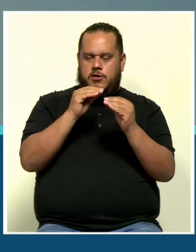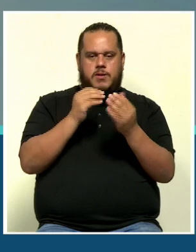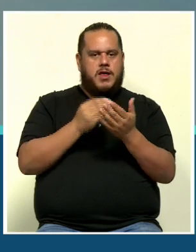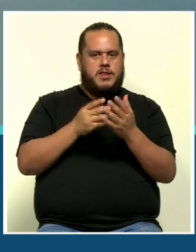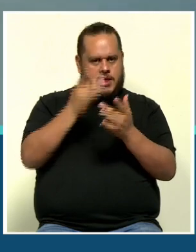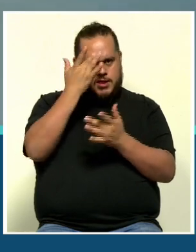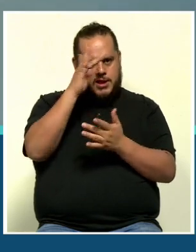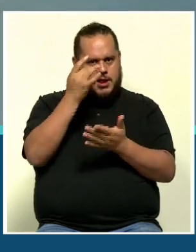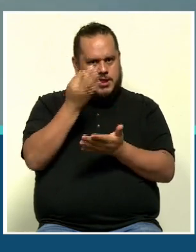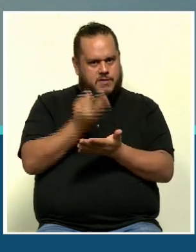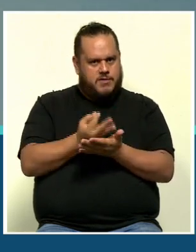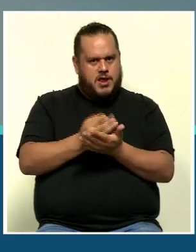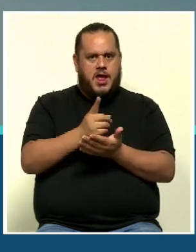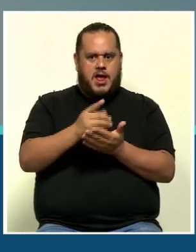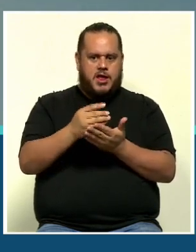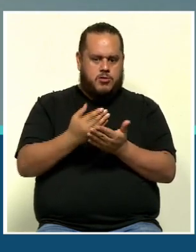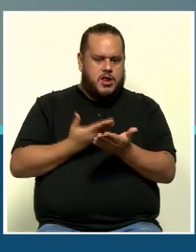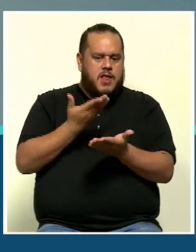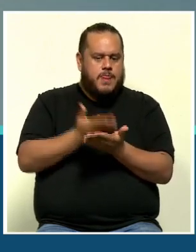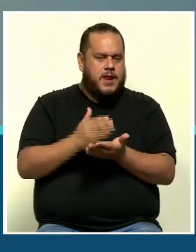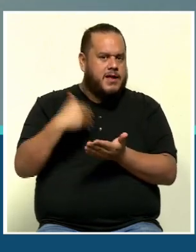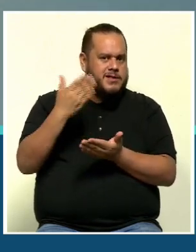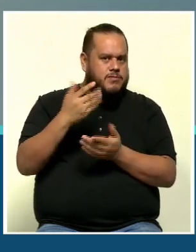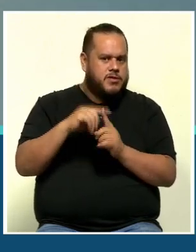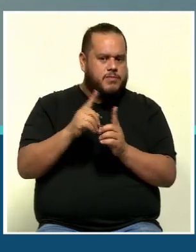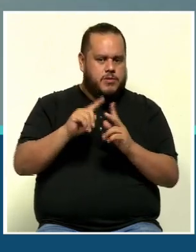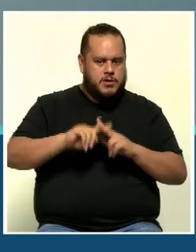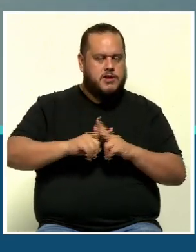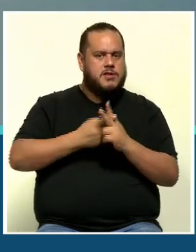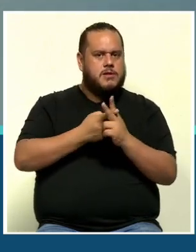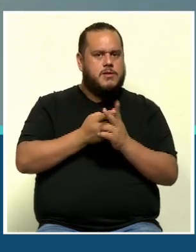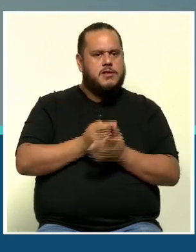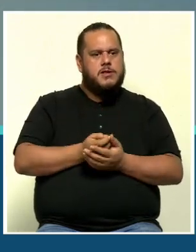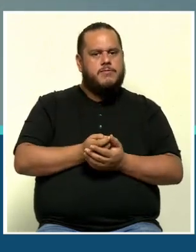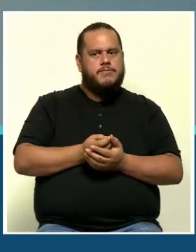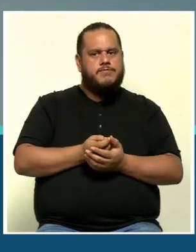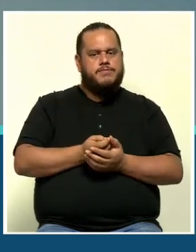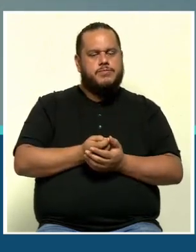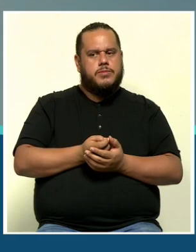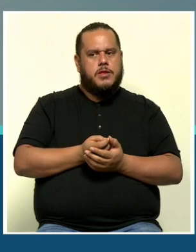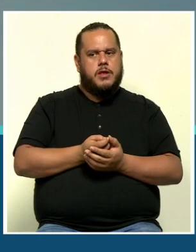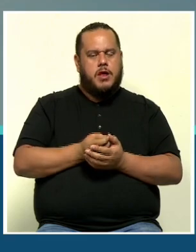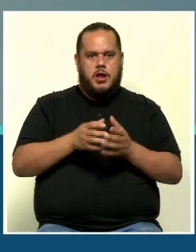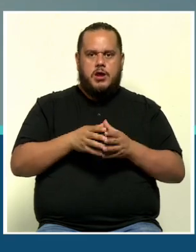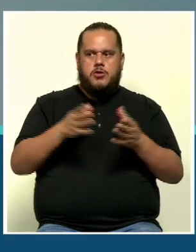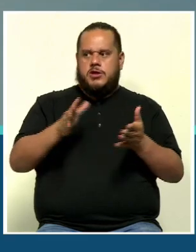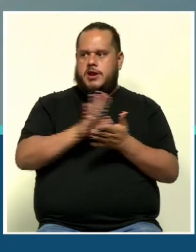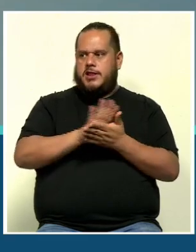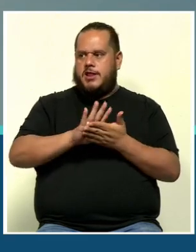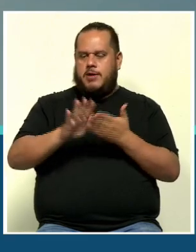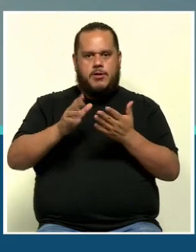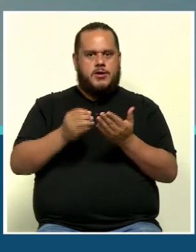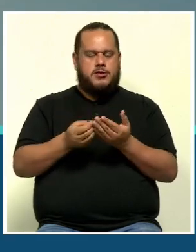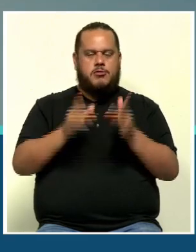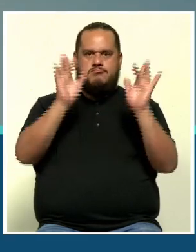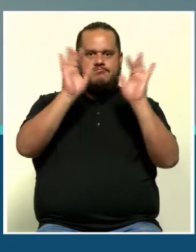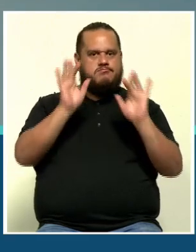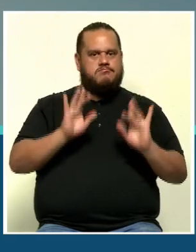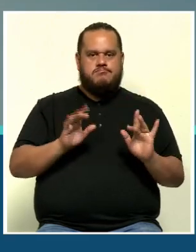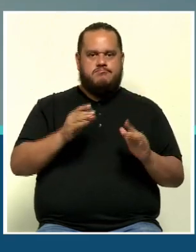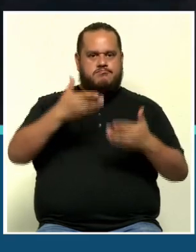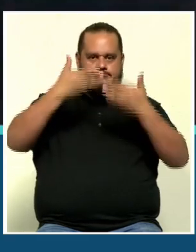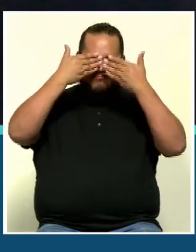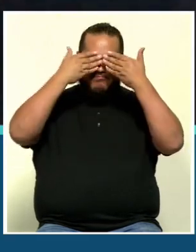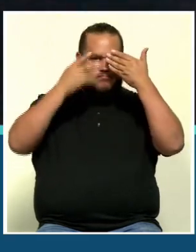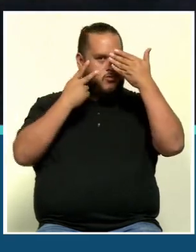financiera. Ellos se pegan después, pero inicialmente los grandes lavadores pasan invisibles frente al sistema